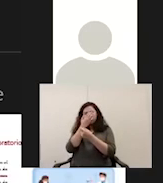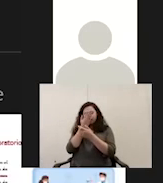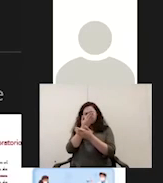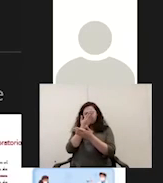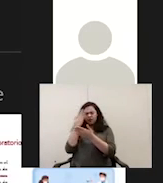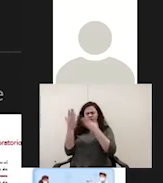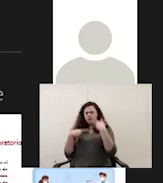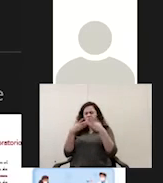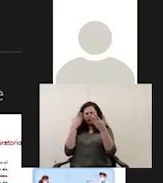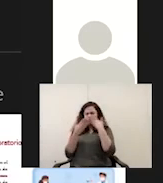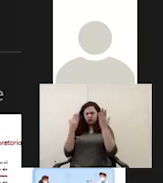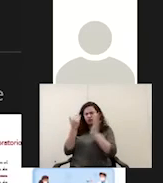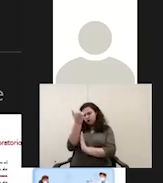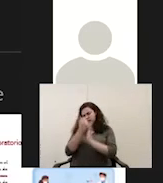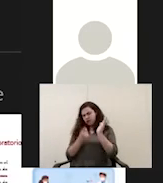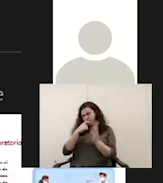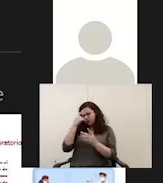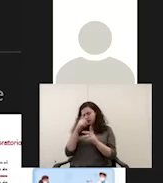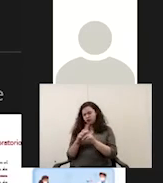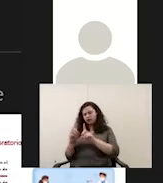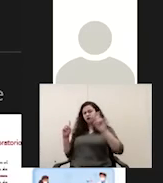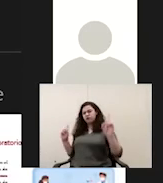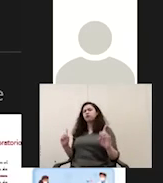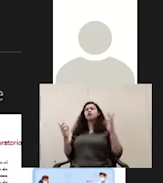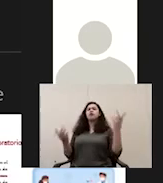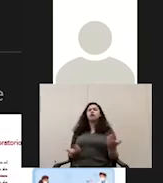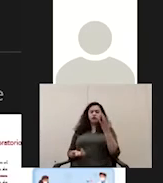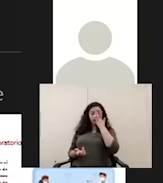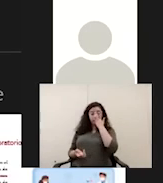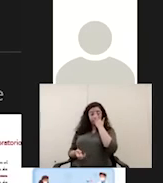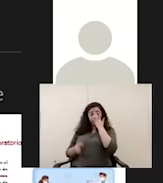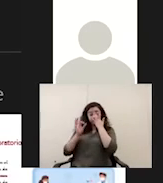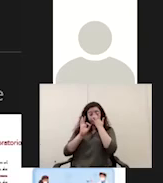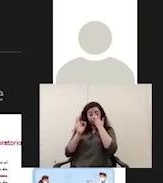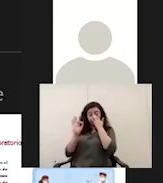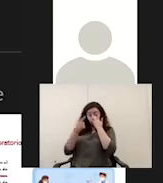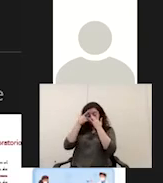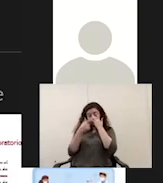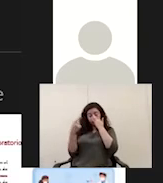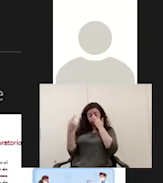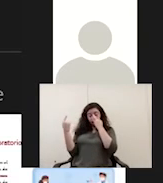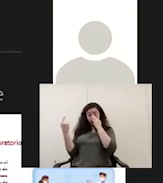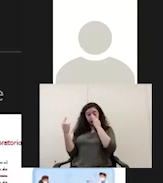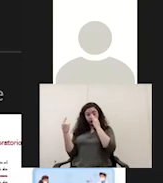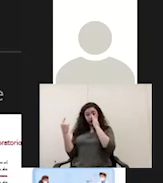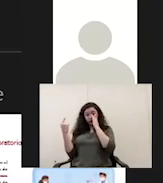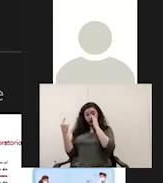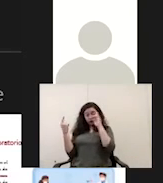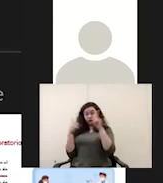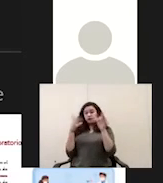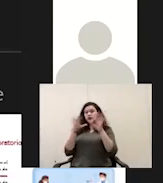se preserve la sana distancia, las flechas de uso unidireccional, que a lo mejor ya utilicen